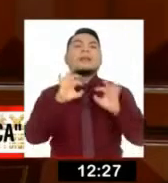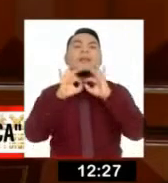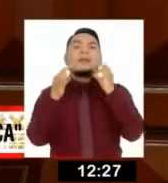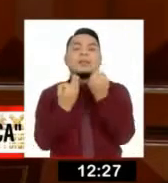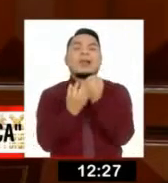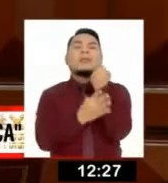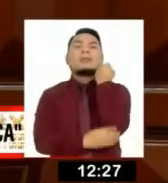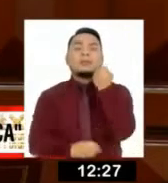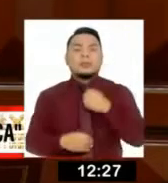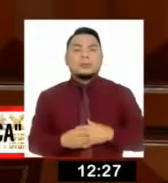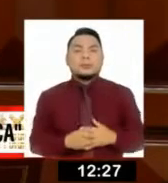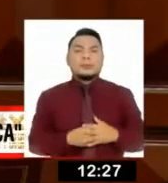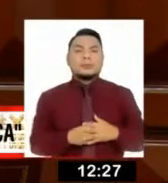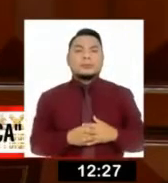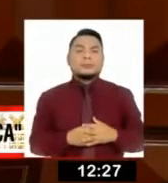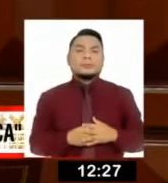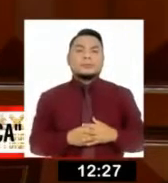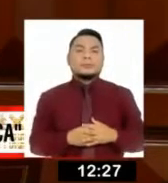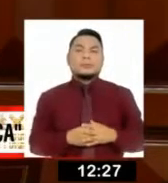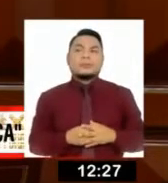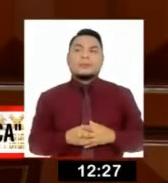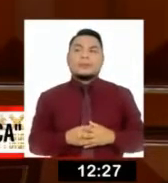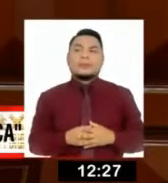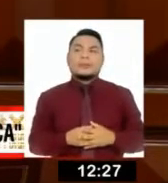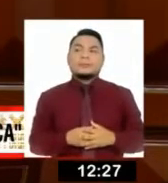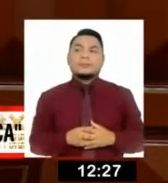vulnerable, dado